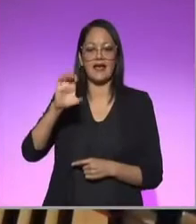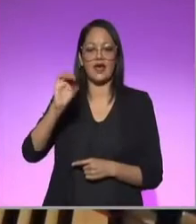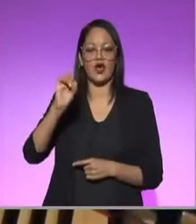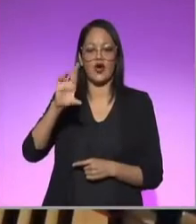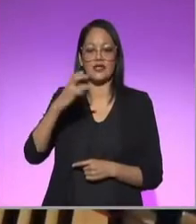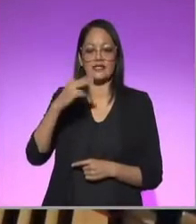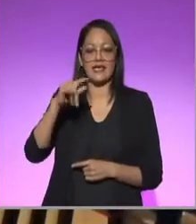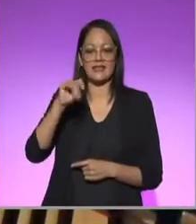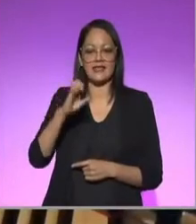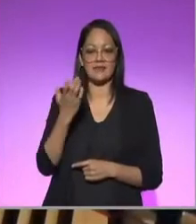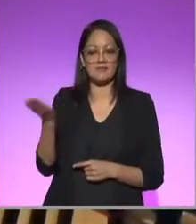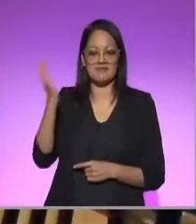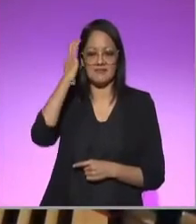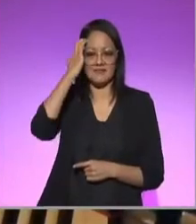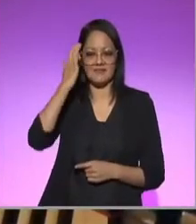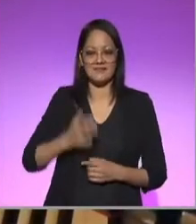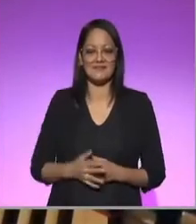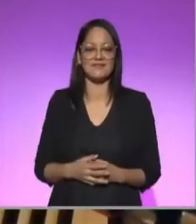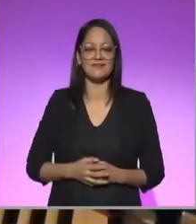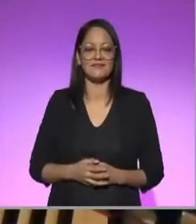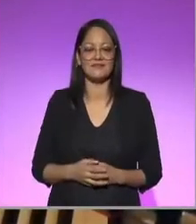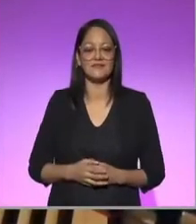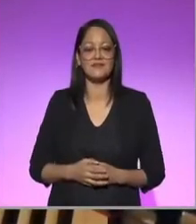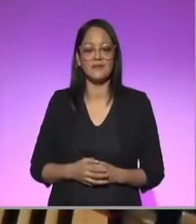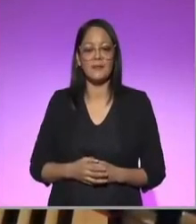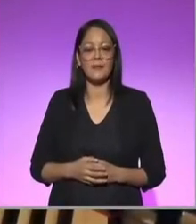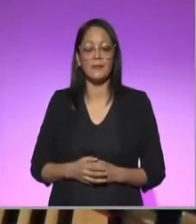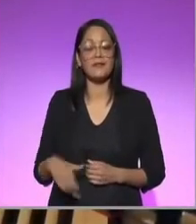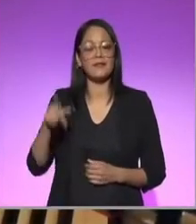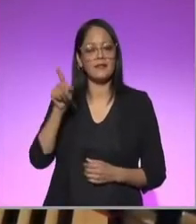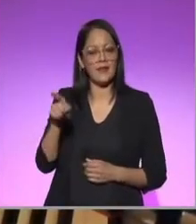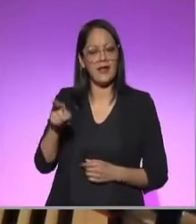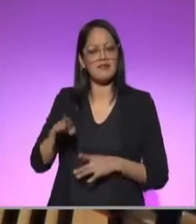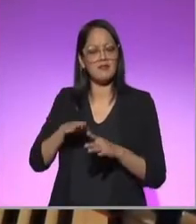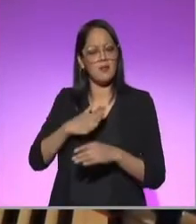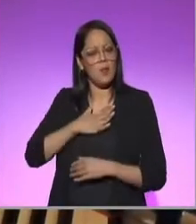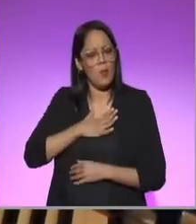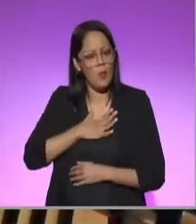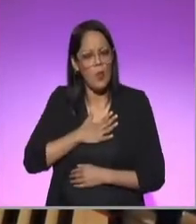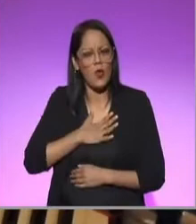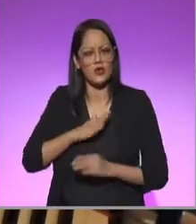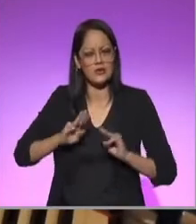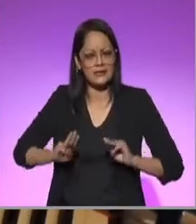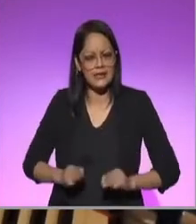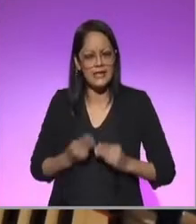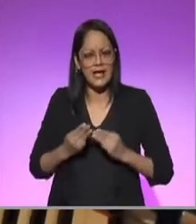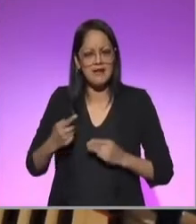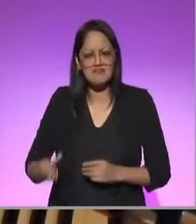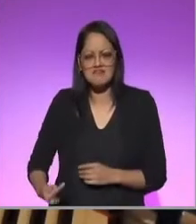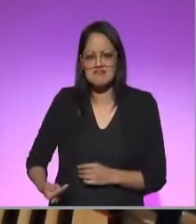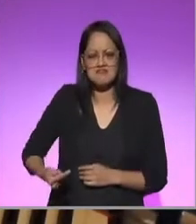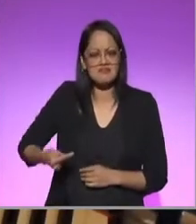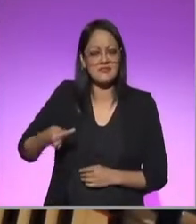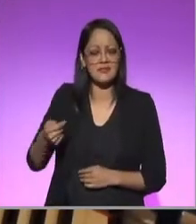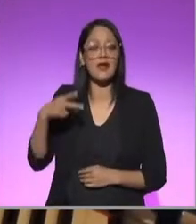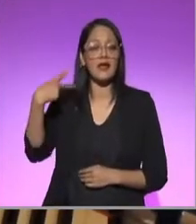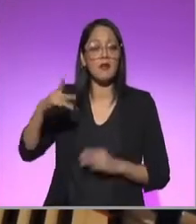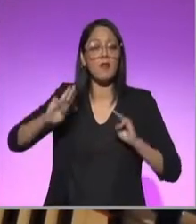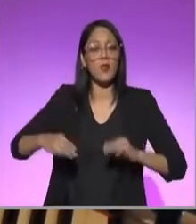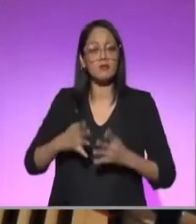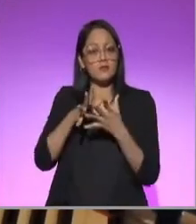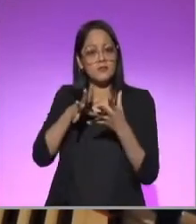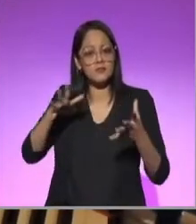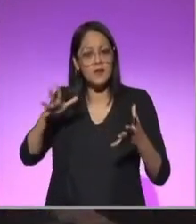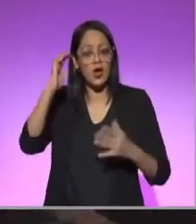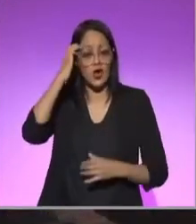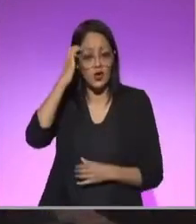Han pasado Con gran vocación musical desde pequeño, un amplio y profundo conocimiento de la música, a